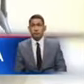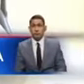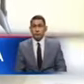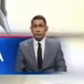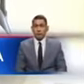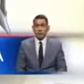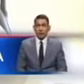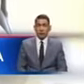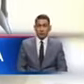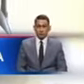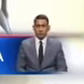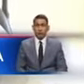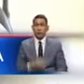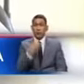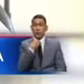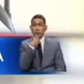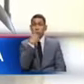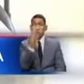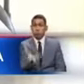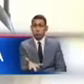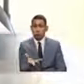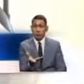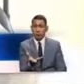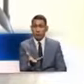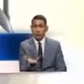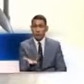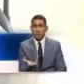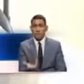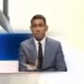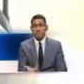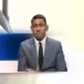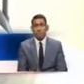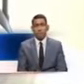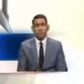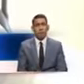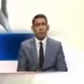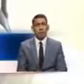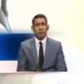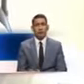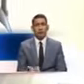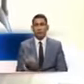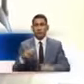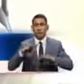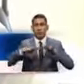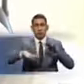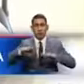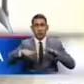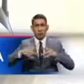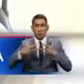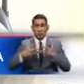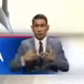saliva, contacto con fluidos corporales, de pronto